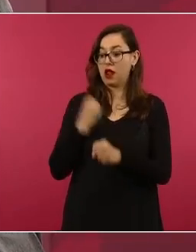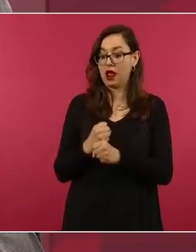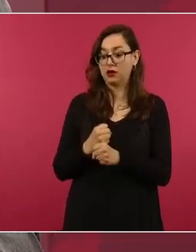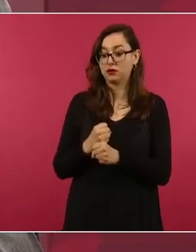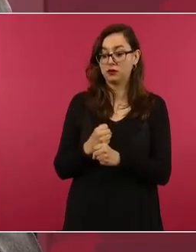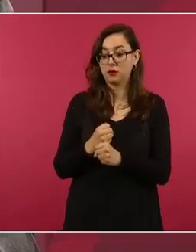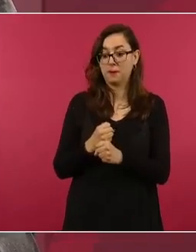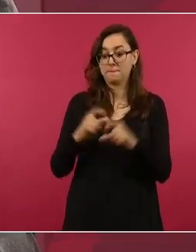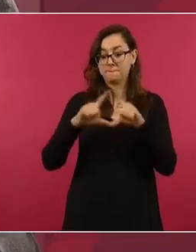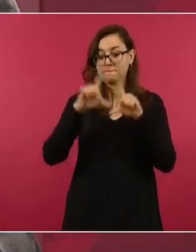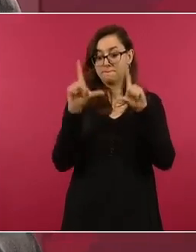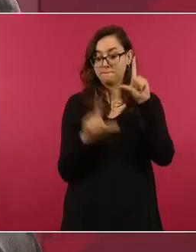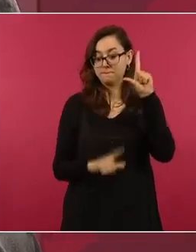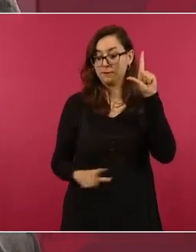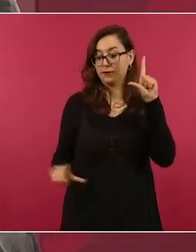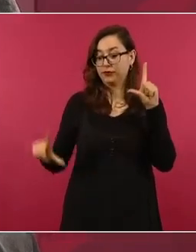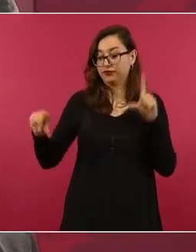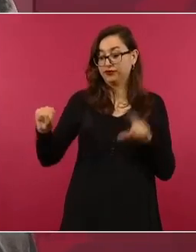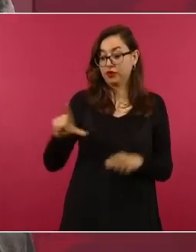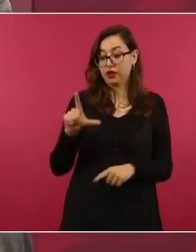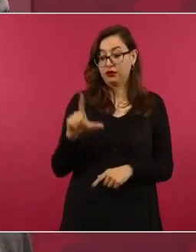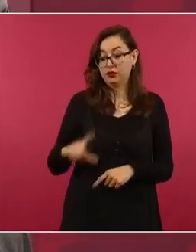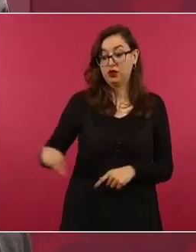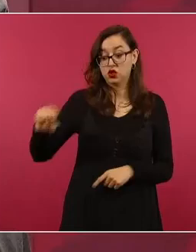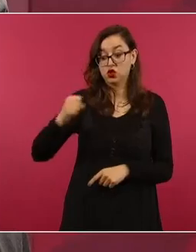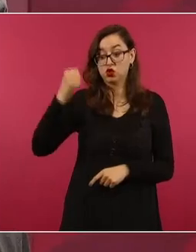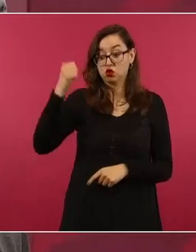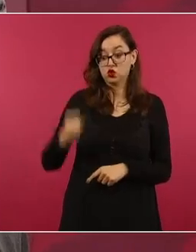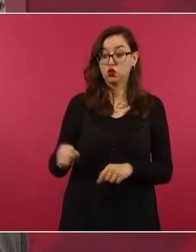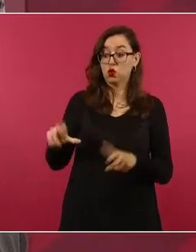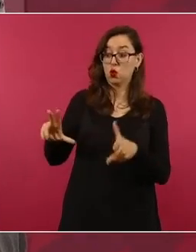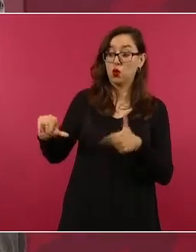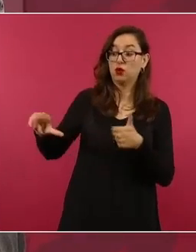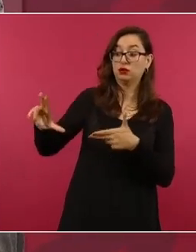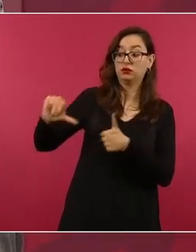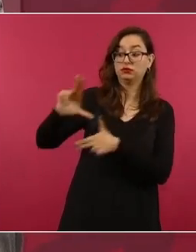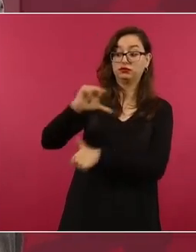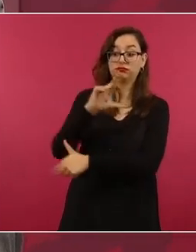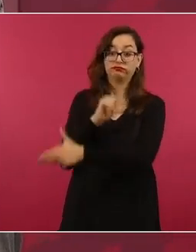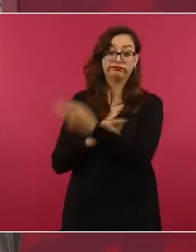de Yucatán, me refiero al sureste,